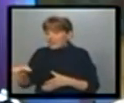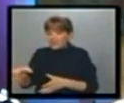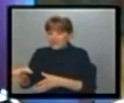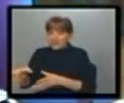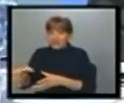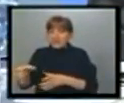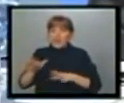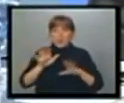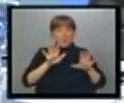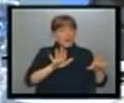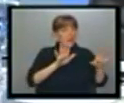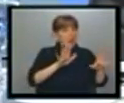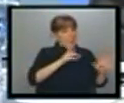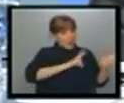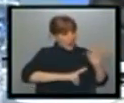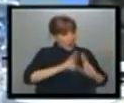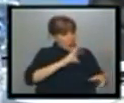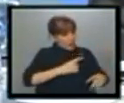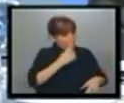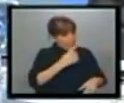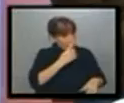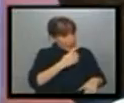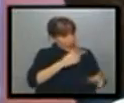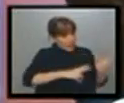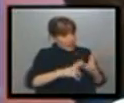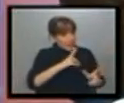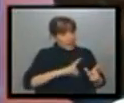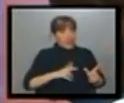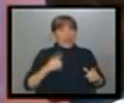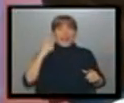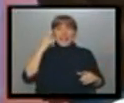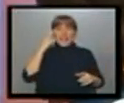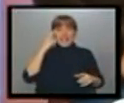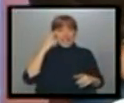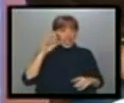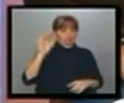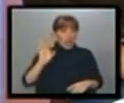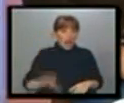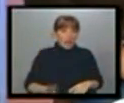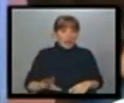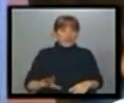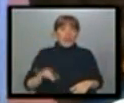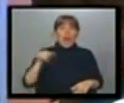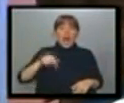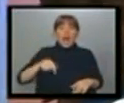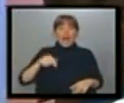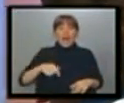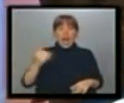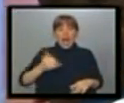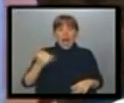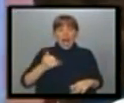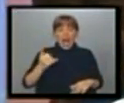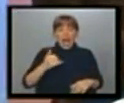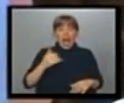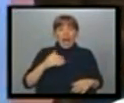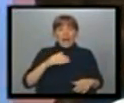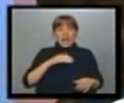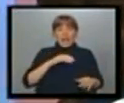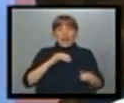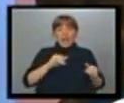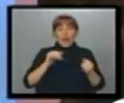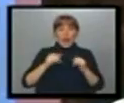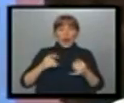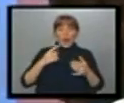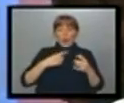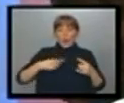pará un poquito, porque aparte lo que estás diciendo es interesante. Primero, que no son solo chinos. Acá en el canal hay un grupo de chicos también que la comida,